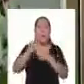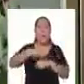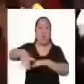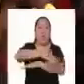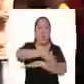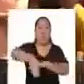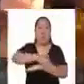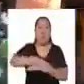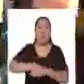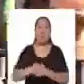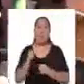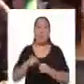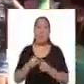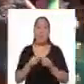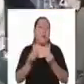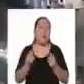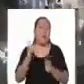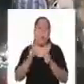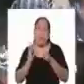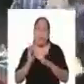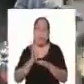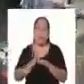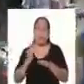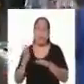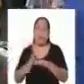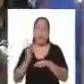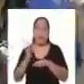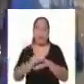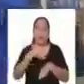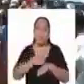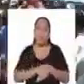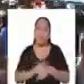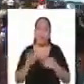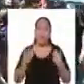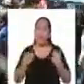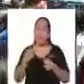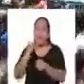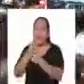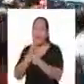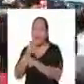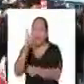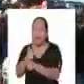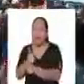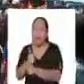crecimiento de una demanda urbana, ¿no? Cada vez más insatisfecha por los medios, digamos, oficiales de comercio, ¿no?